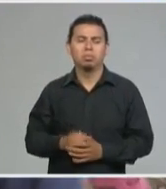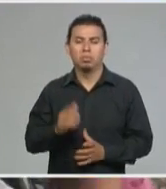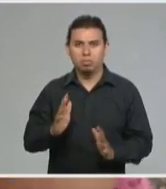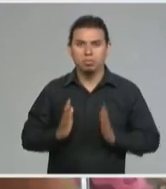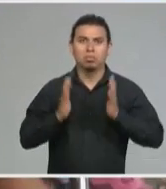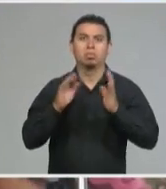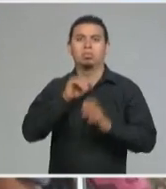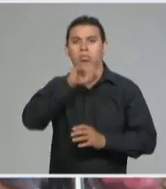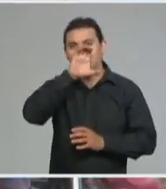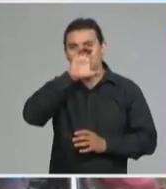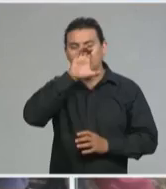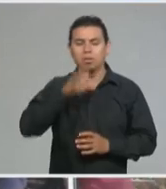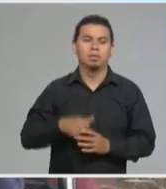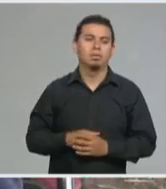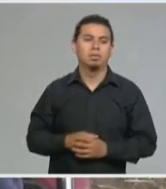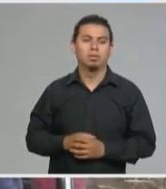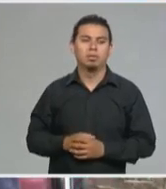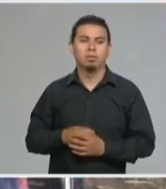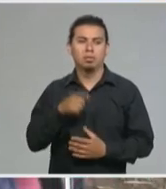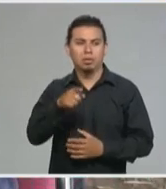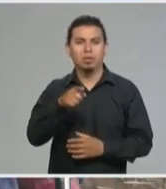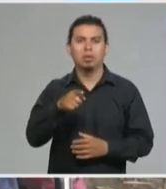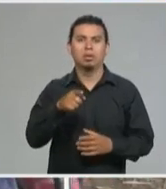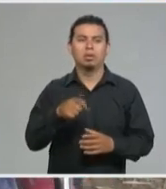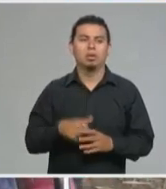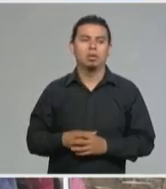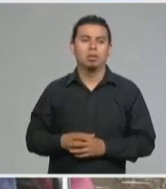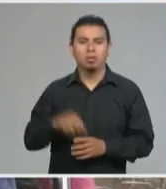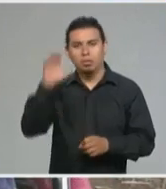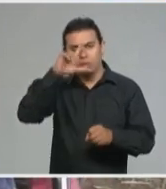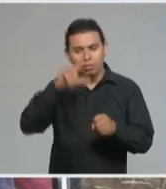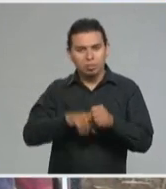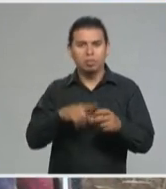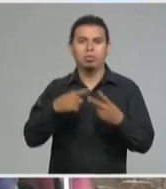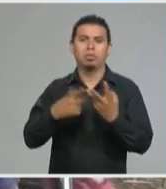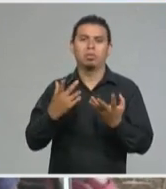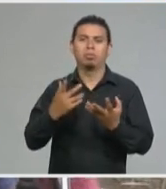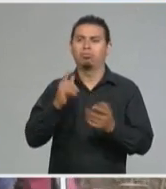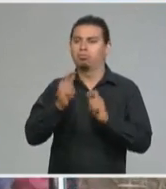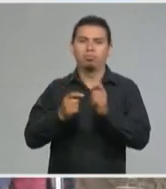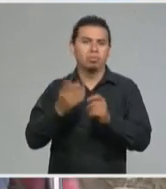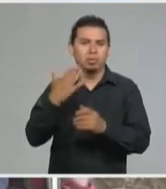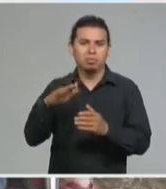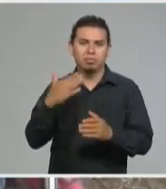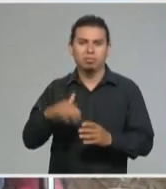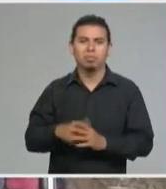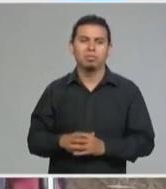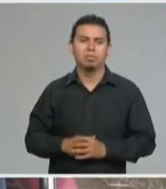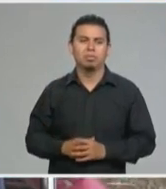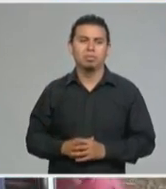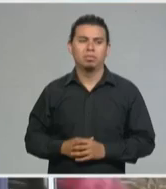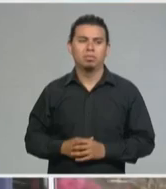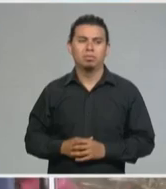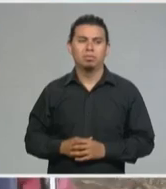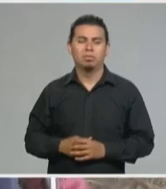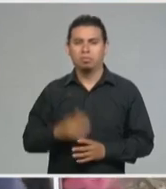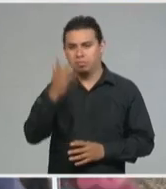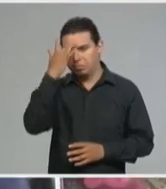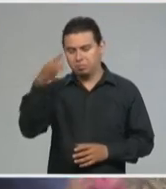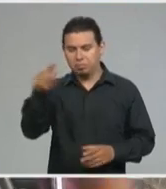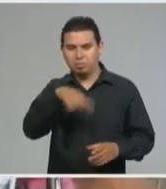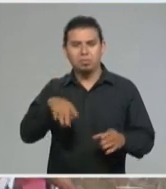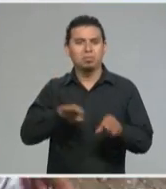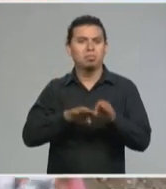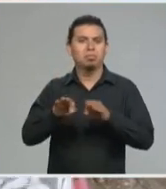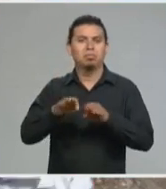asombroso, muy festivo, y donde se admira la cultura, la tradición y pues esa magia que tienen para